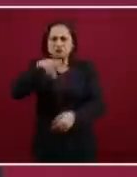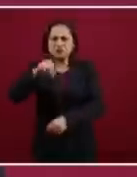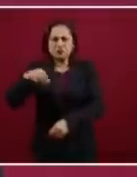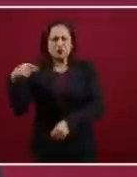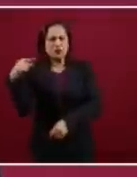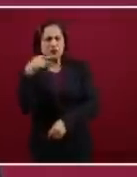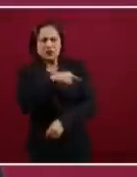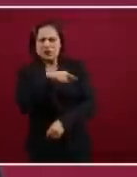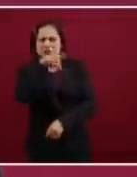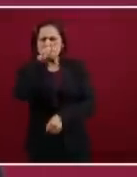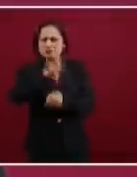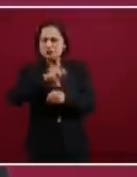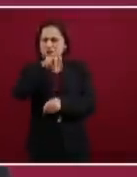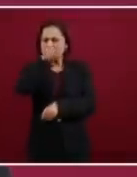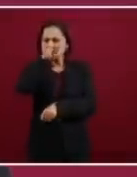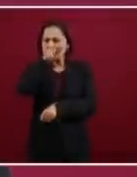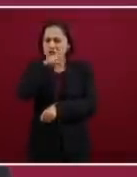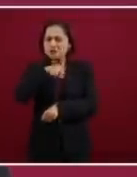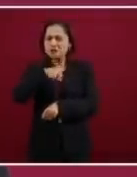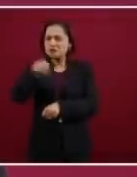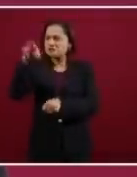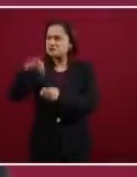cuánto tiempo así